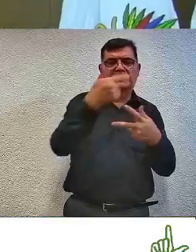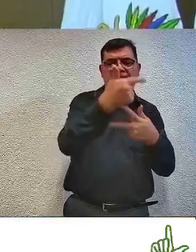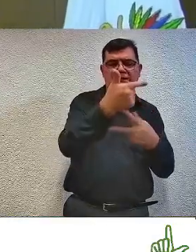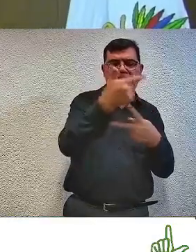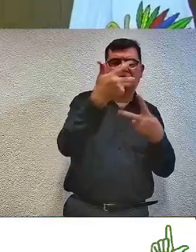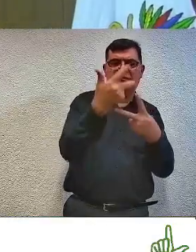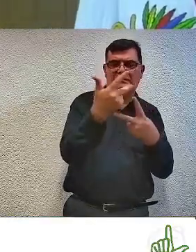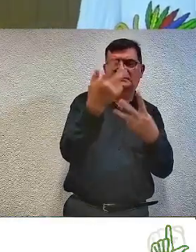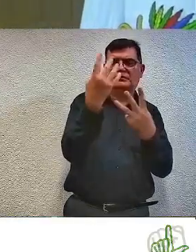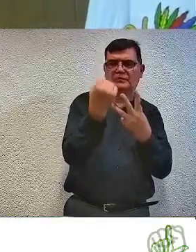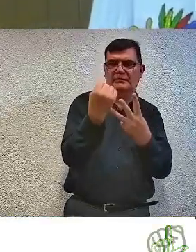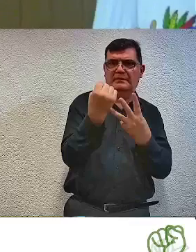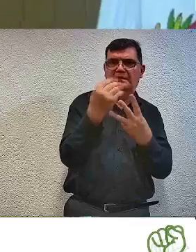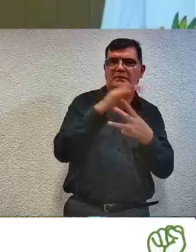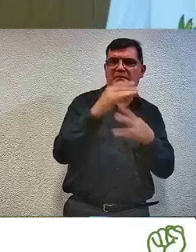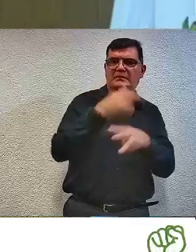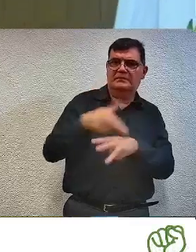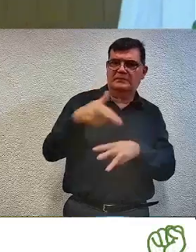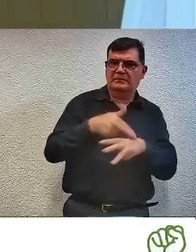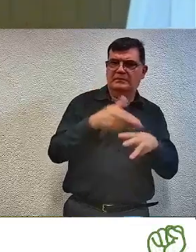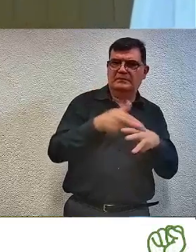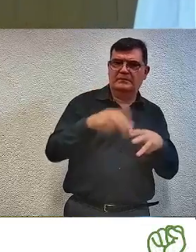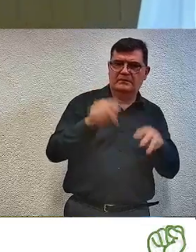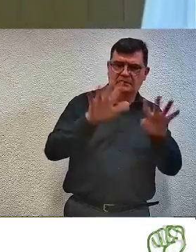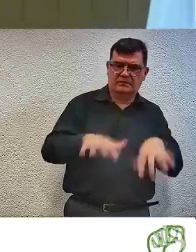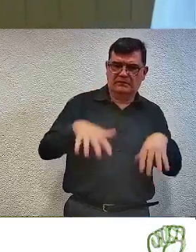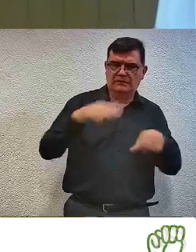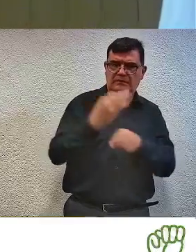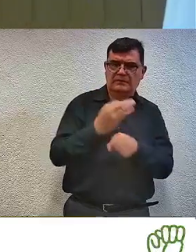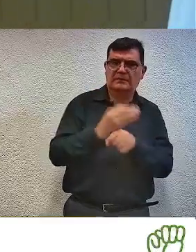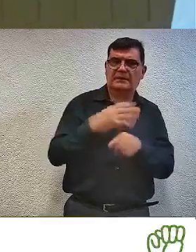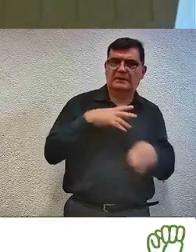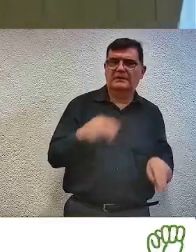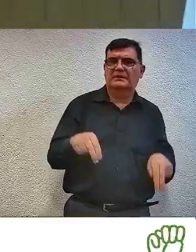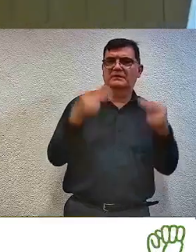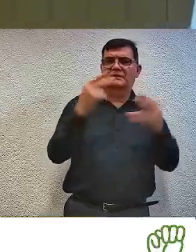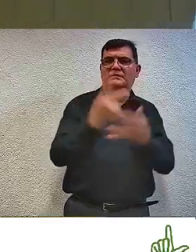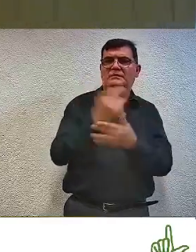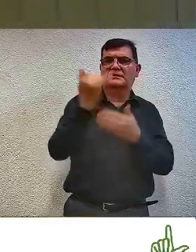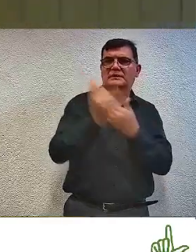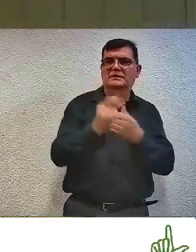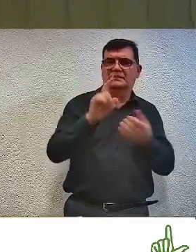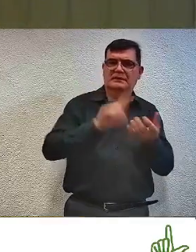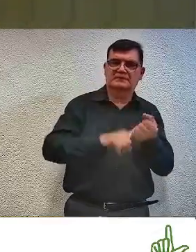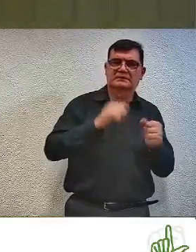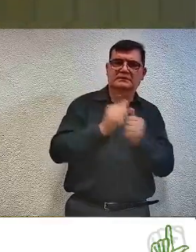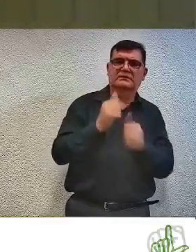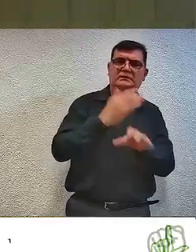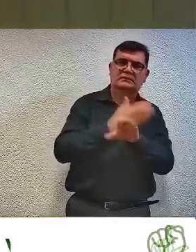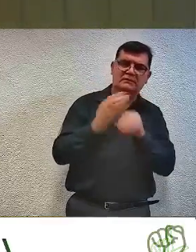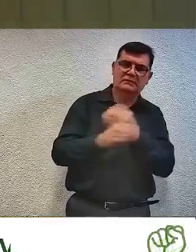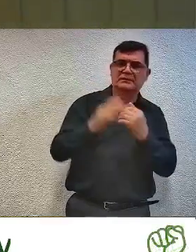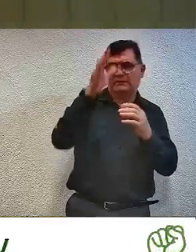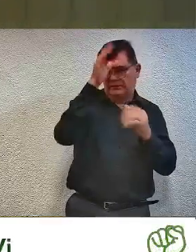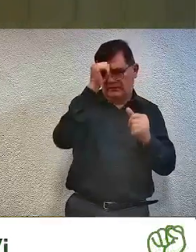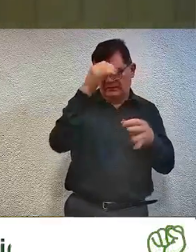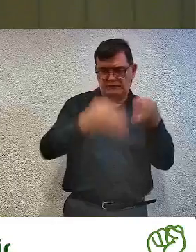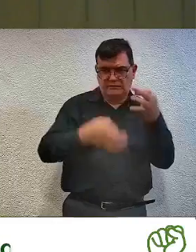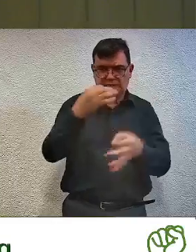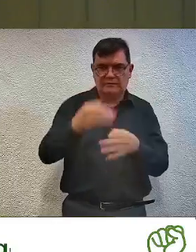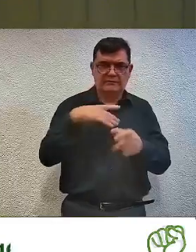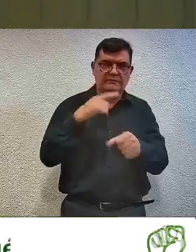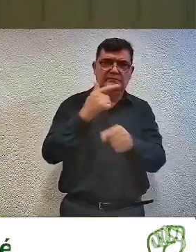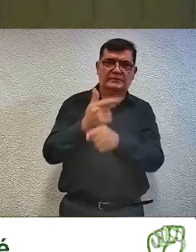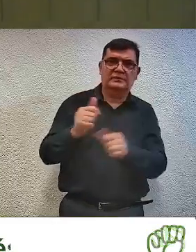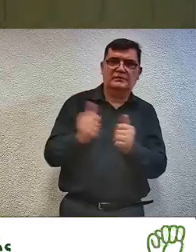9, listados para analizar y resolver en la presente sesión, se tratan de los proyectos relativos a sentencias convenio tribunal,